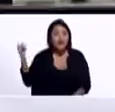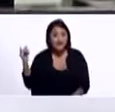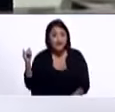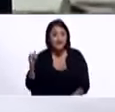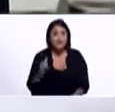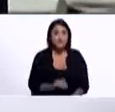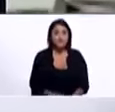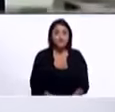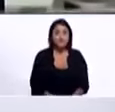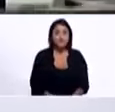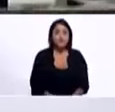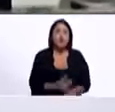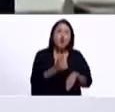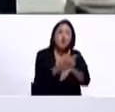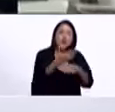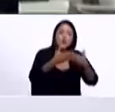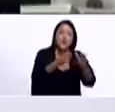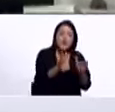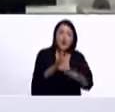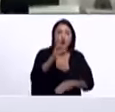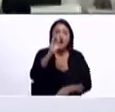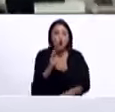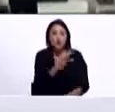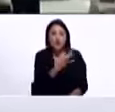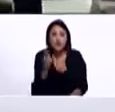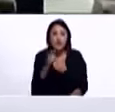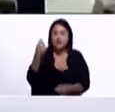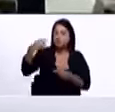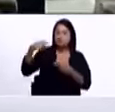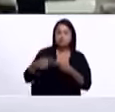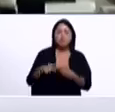y con gobiernos de Panamá, Costa Rica, etcétera.